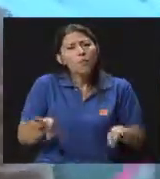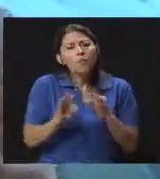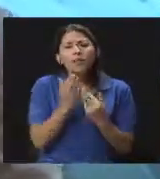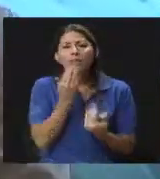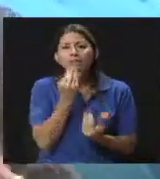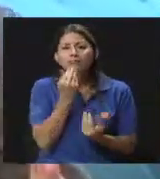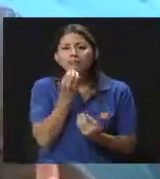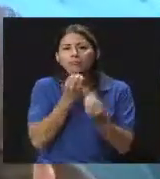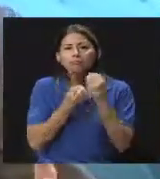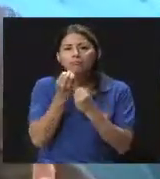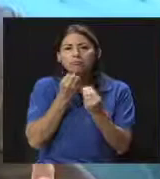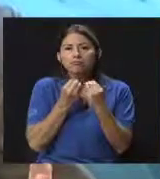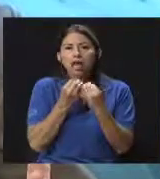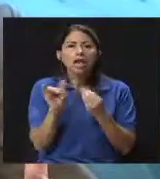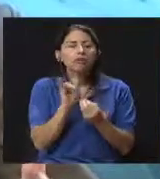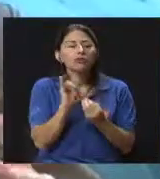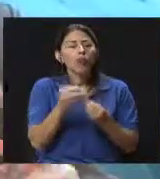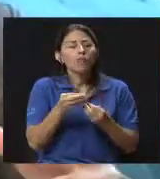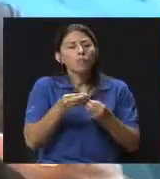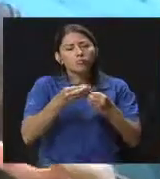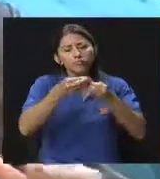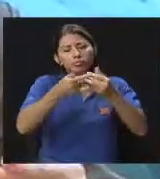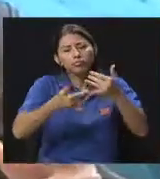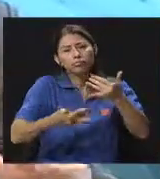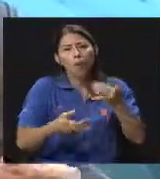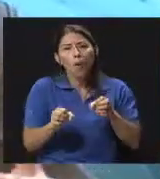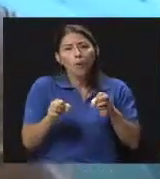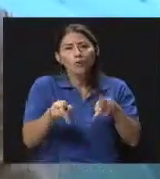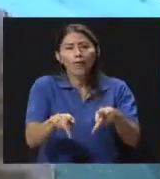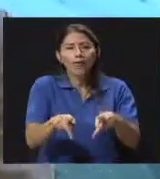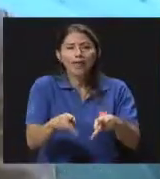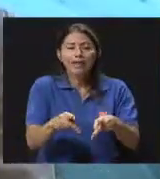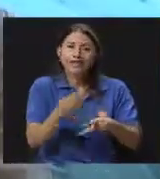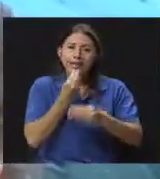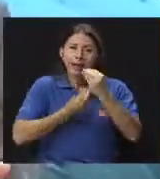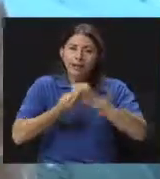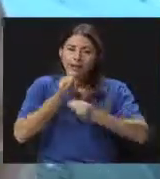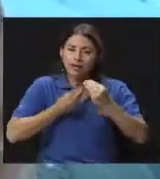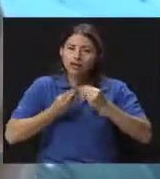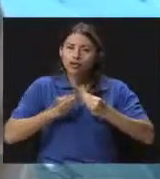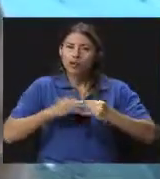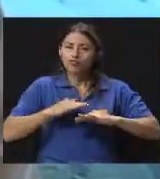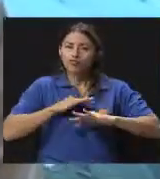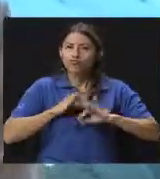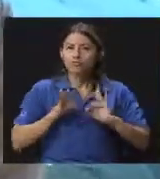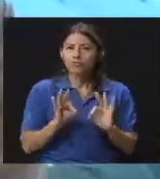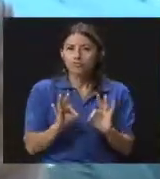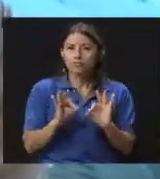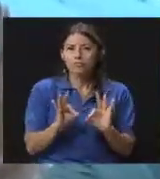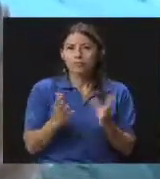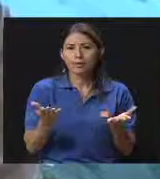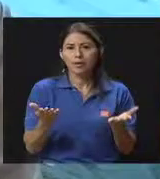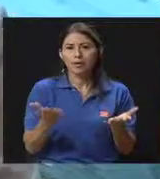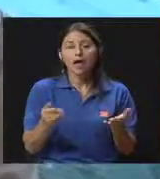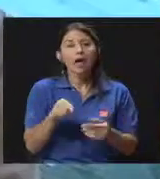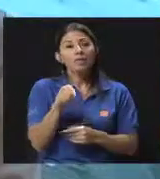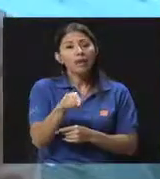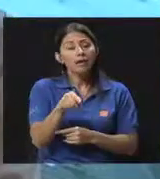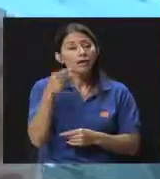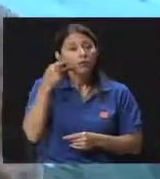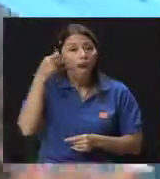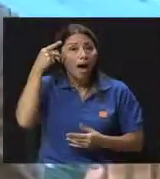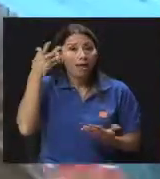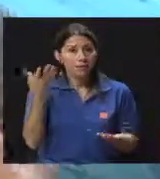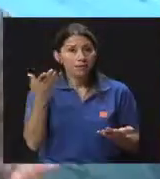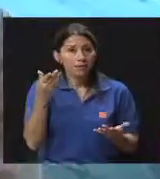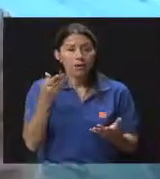como la ventana de oportunidades en cuanto a nutrición y alimentación, estamos hablando para este grupo de población. De ahí que los padres o